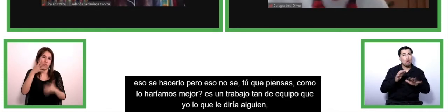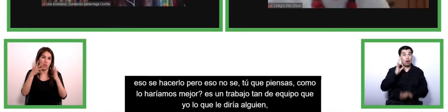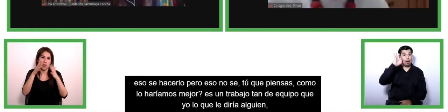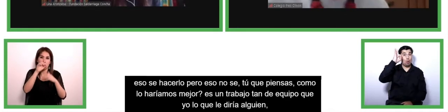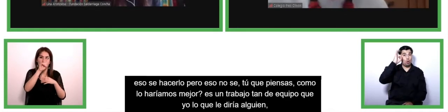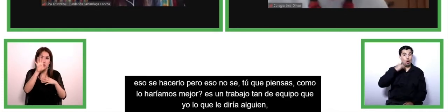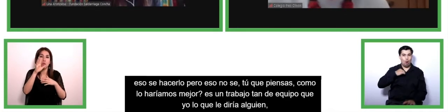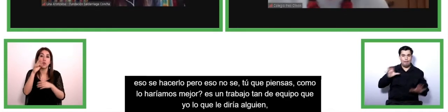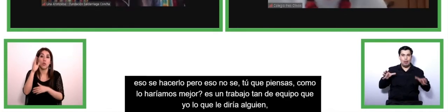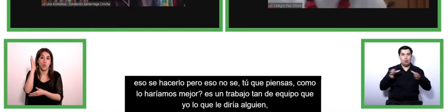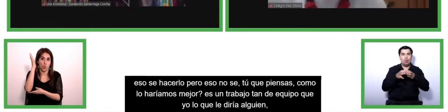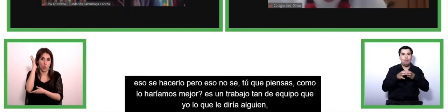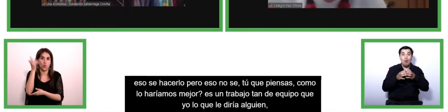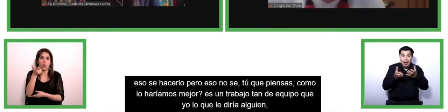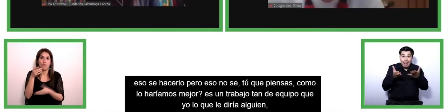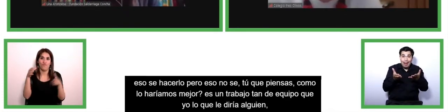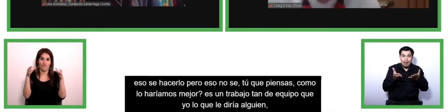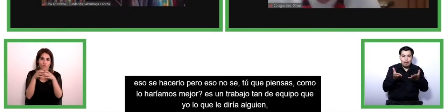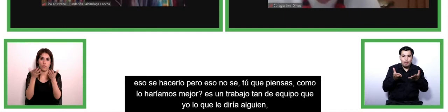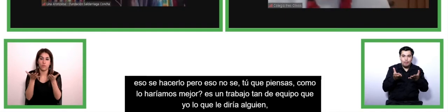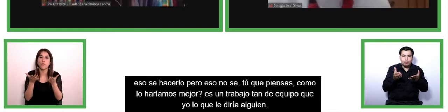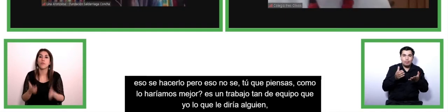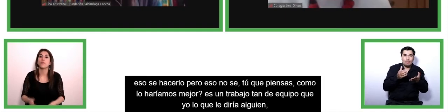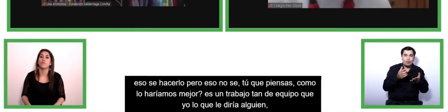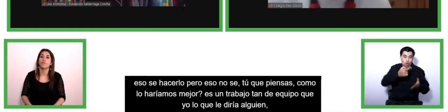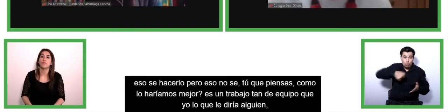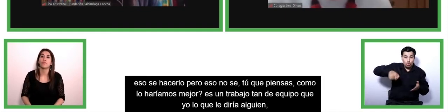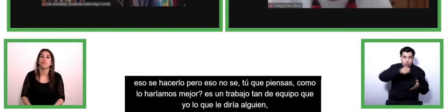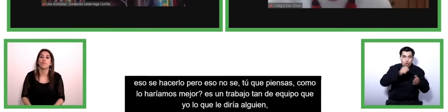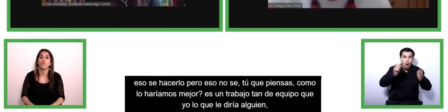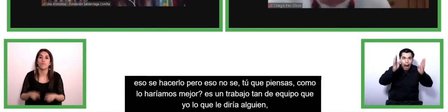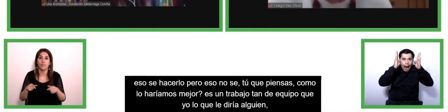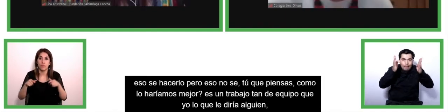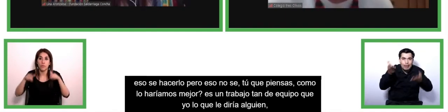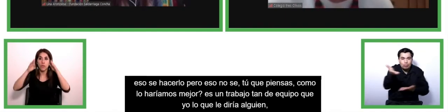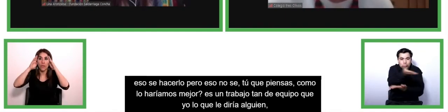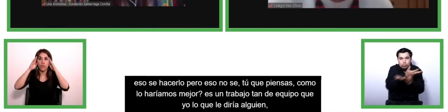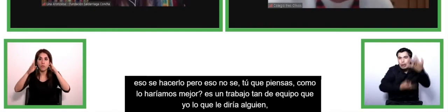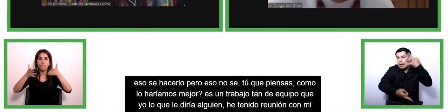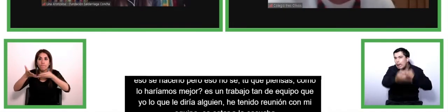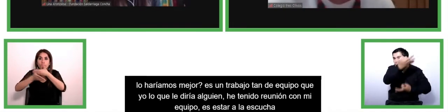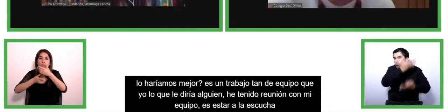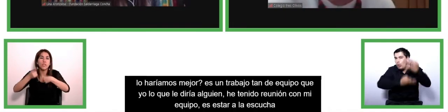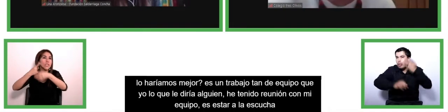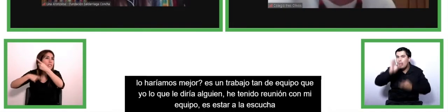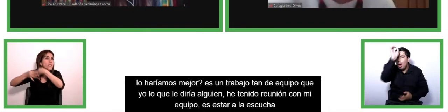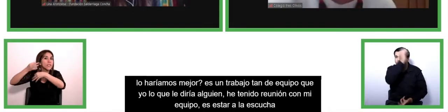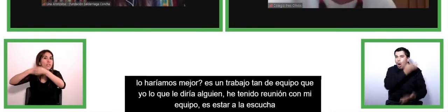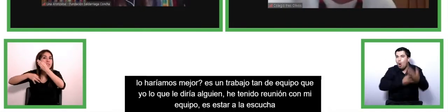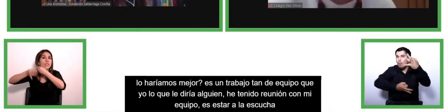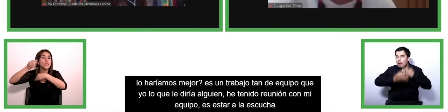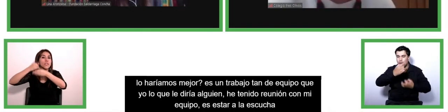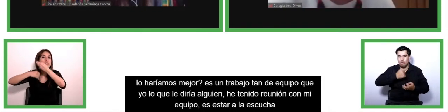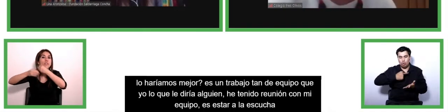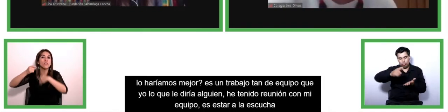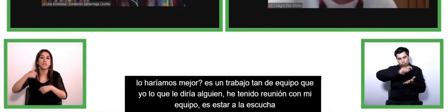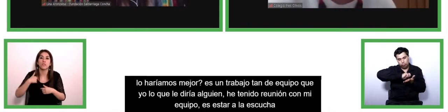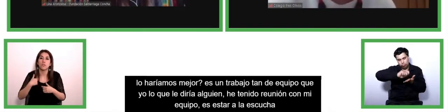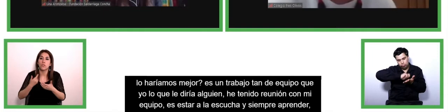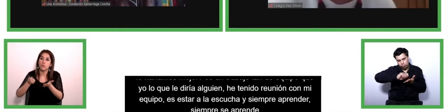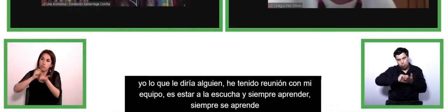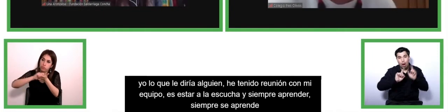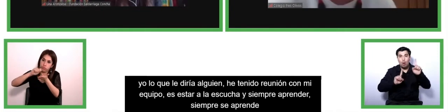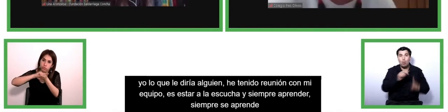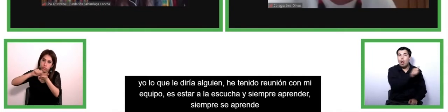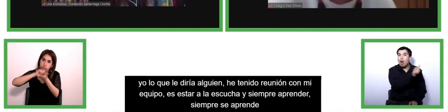equipo, pues es estar a la escucha y siempre aprender, siempre se aprende. Yo hoy he tomado nota de ciertas cosas